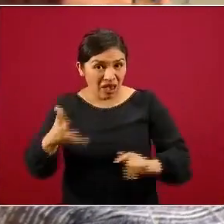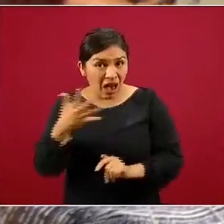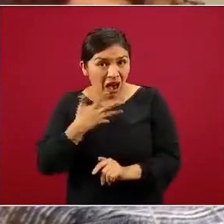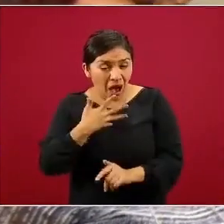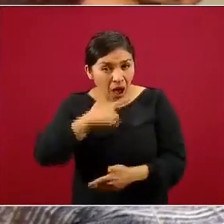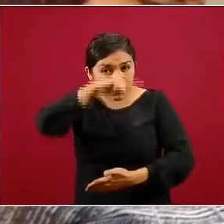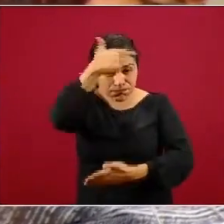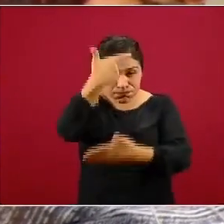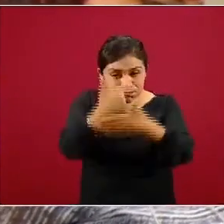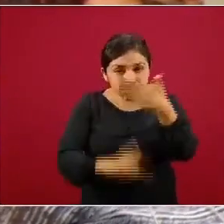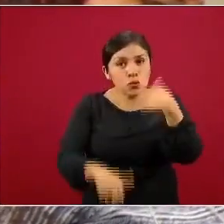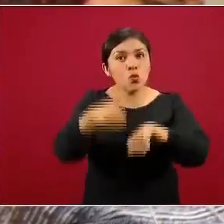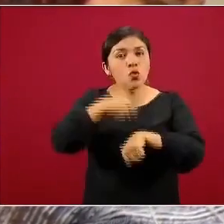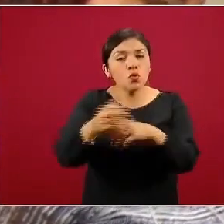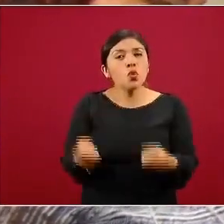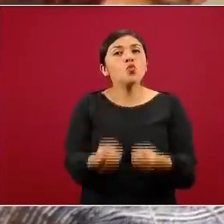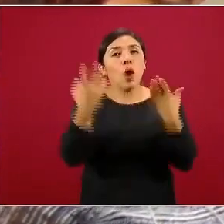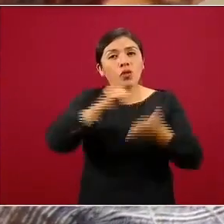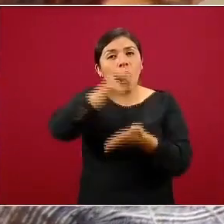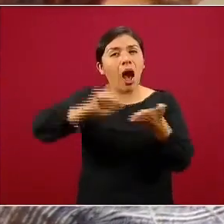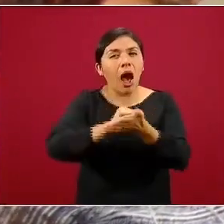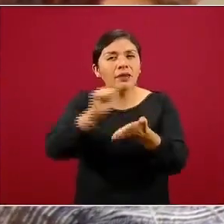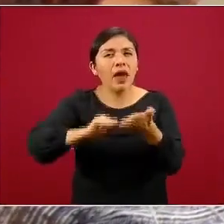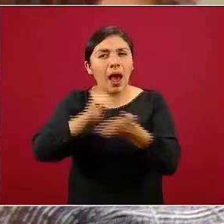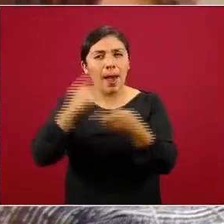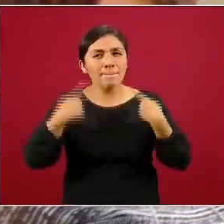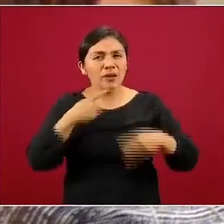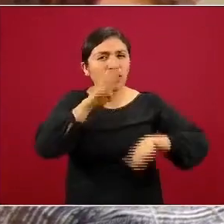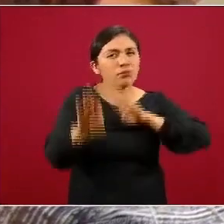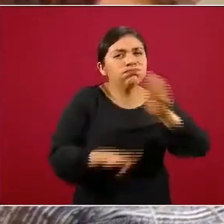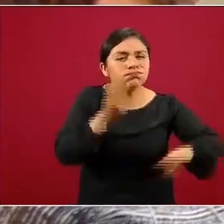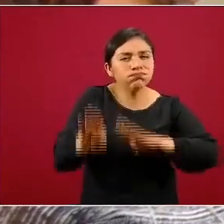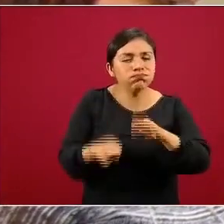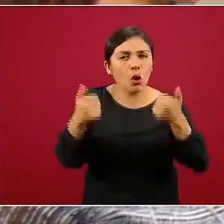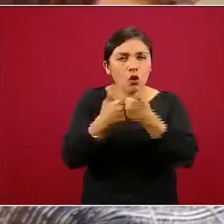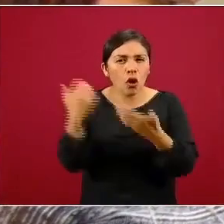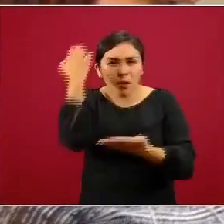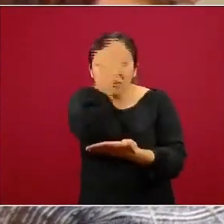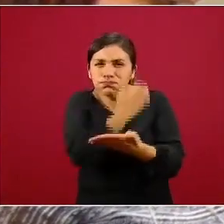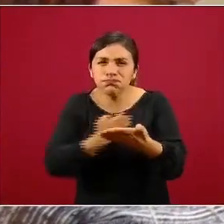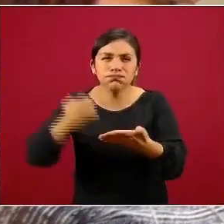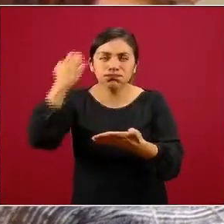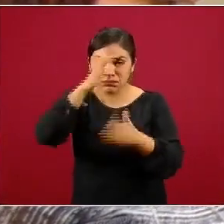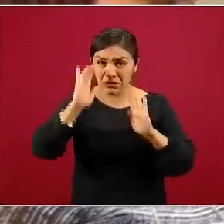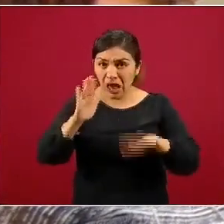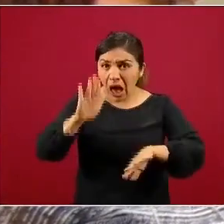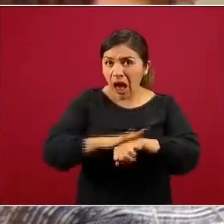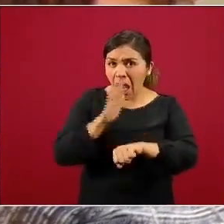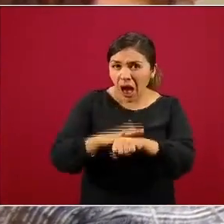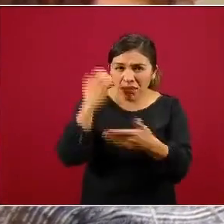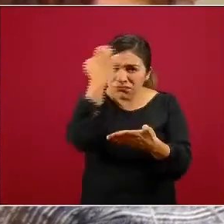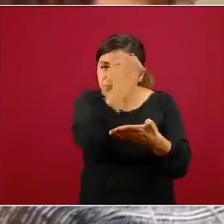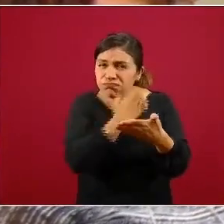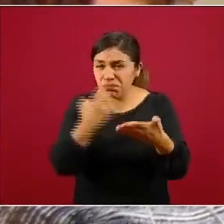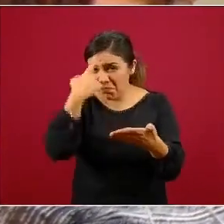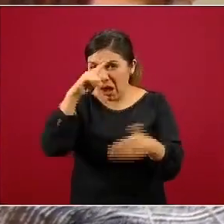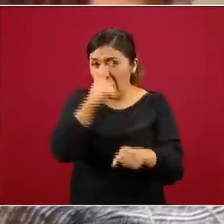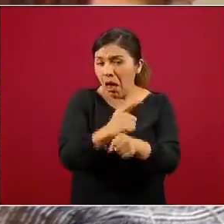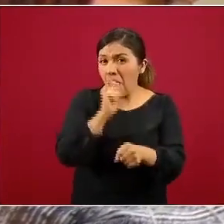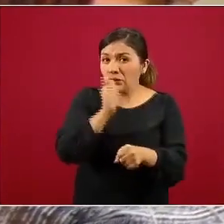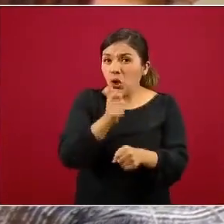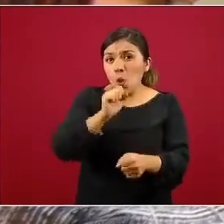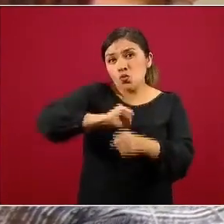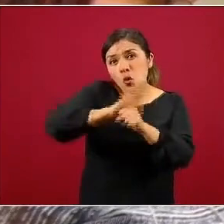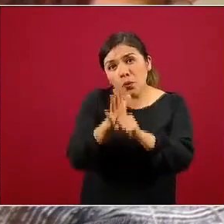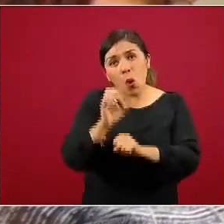un número específico de actas de defunciones que se van a analizar o se están analizando para ver si fueron o